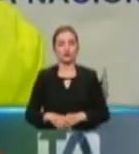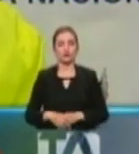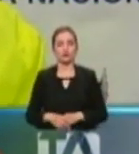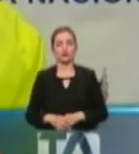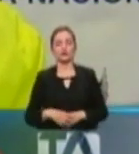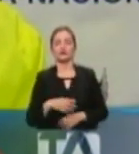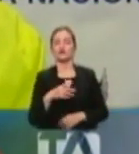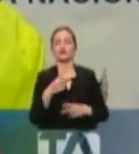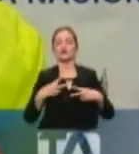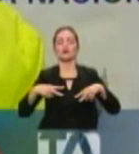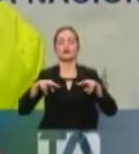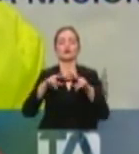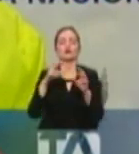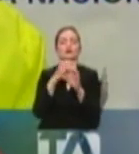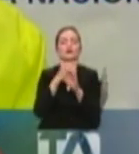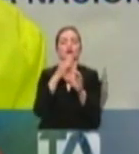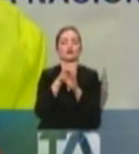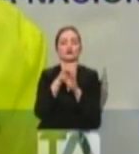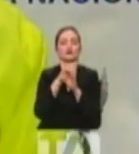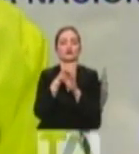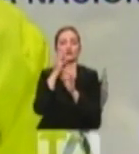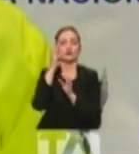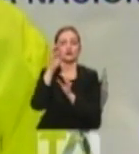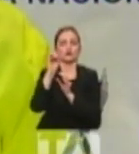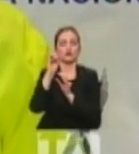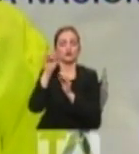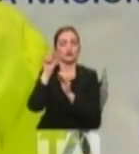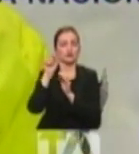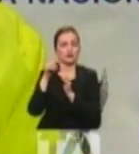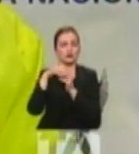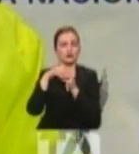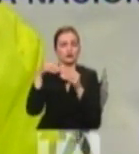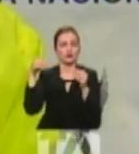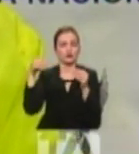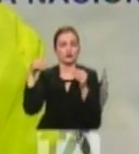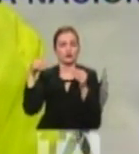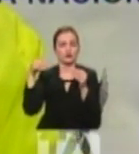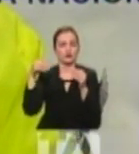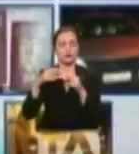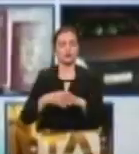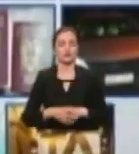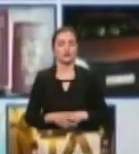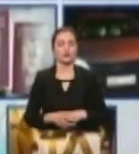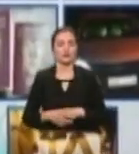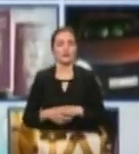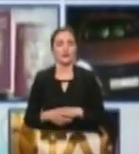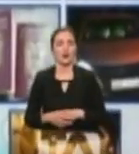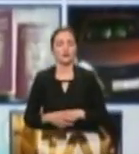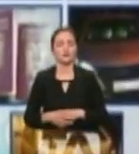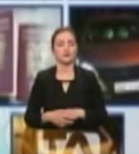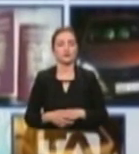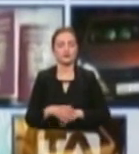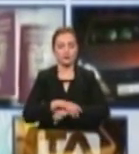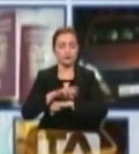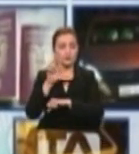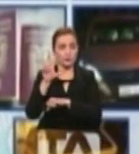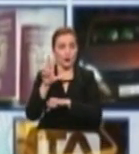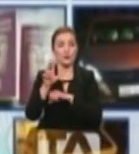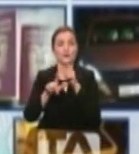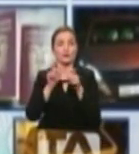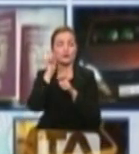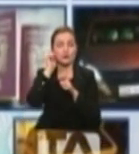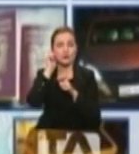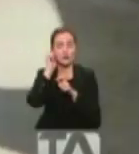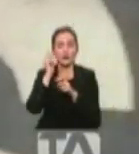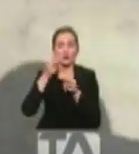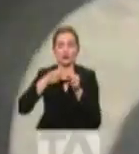con un monto aproximado que supera los $60,000 americanos. A más de los 3 detenidos habrían otras